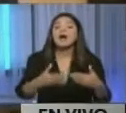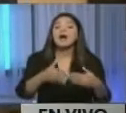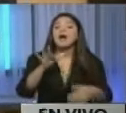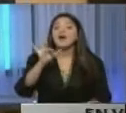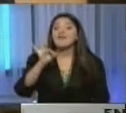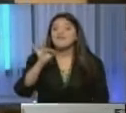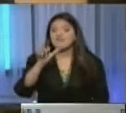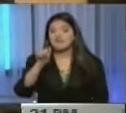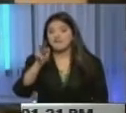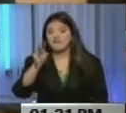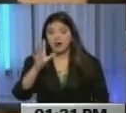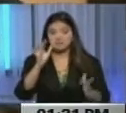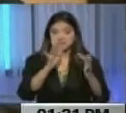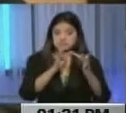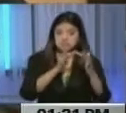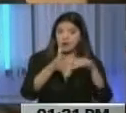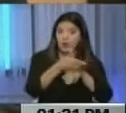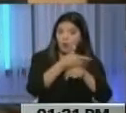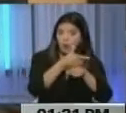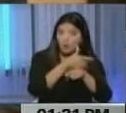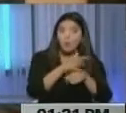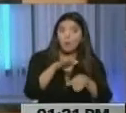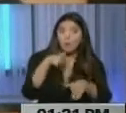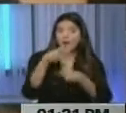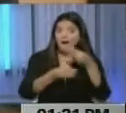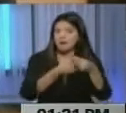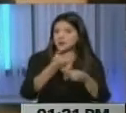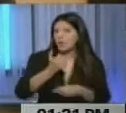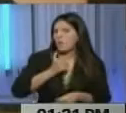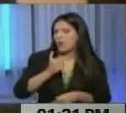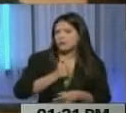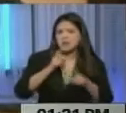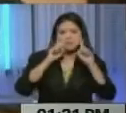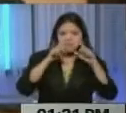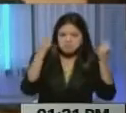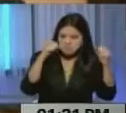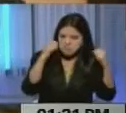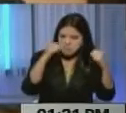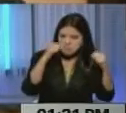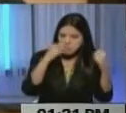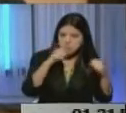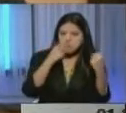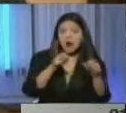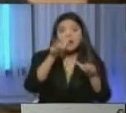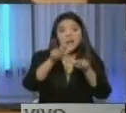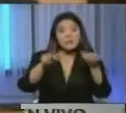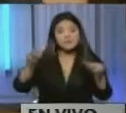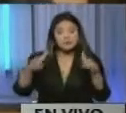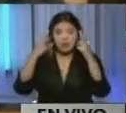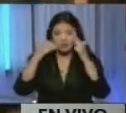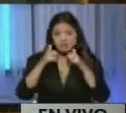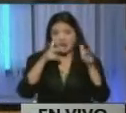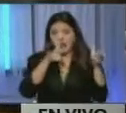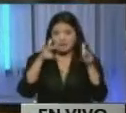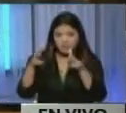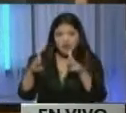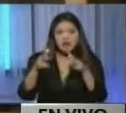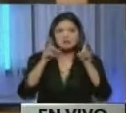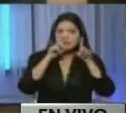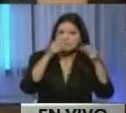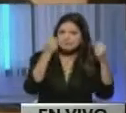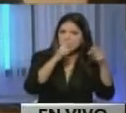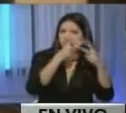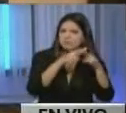Nacional, podrán realizar dentro de las zonas todo tipo de capacitación de los integrantes de la FAREP en labores